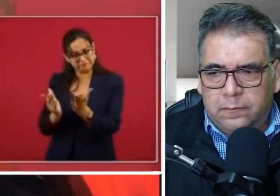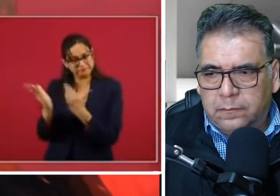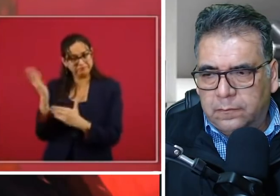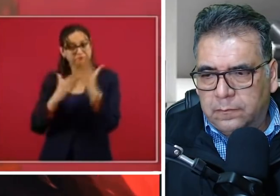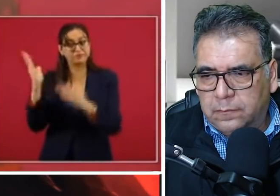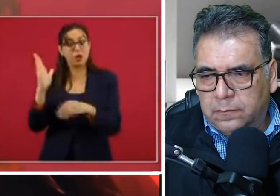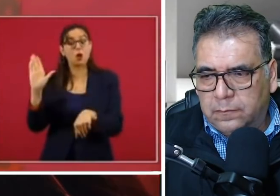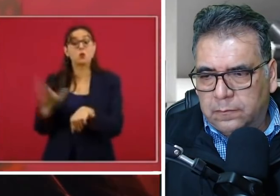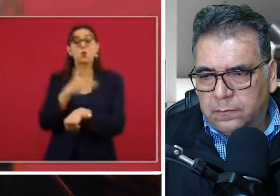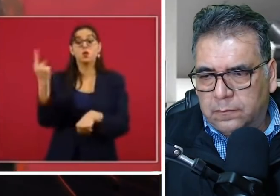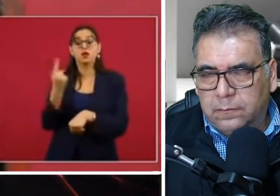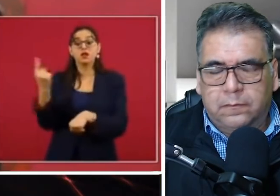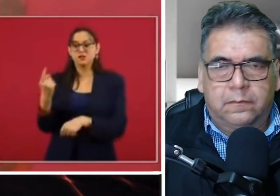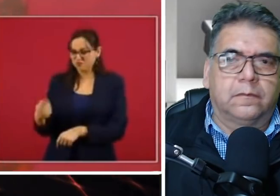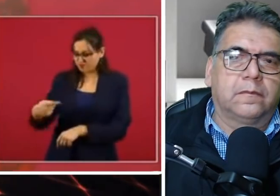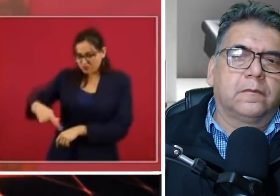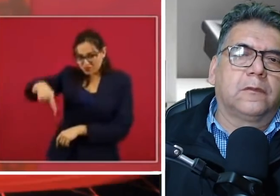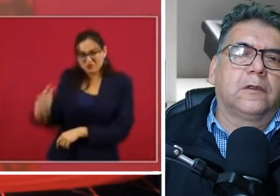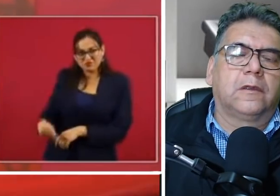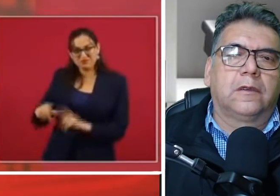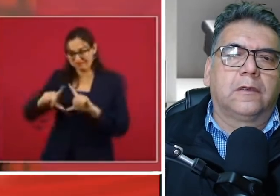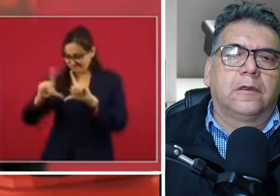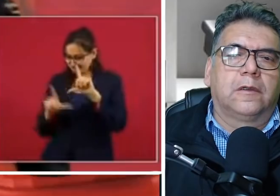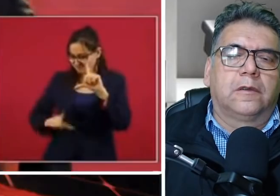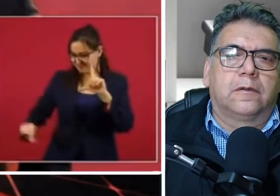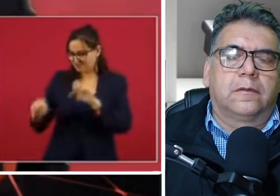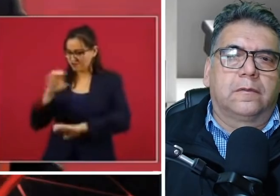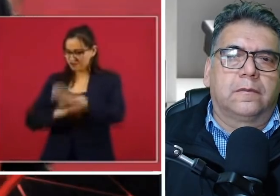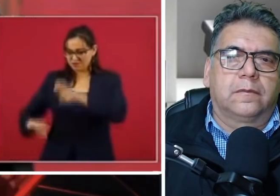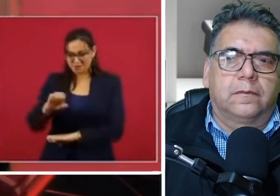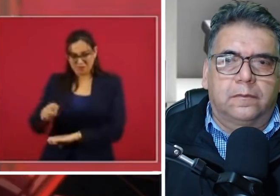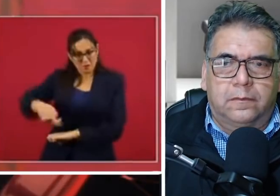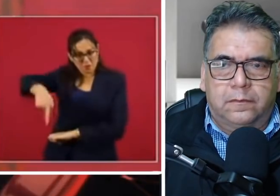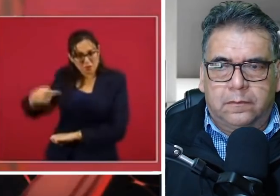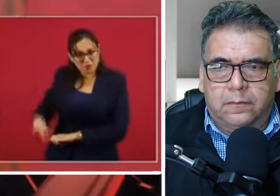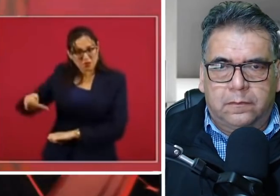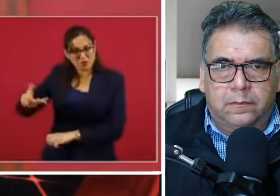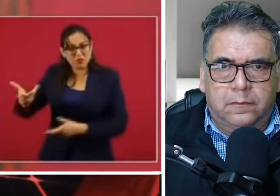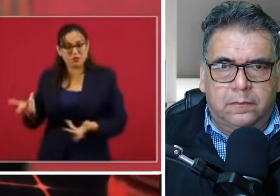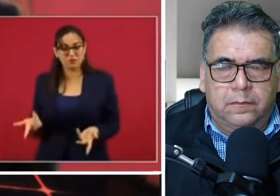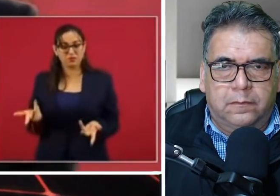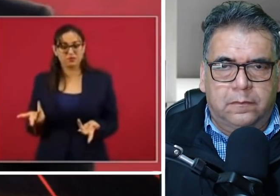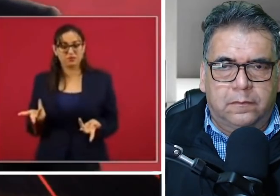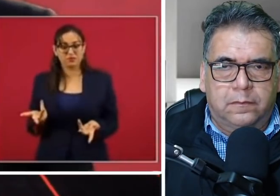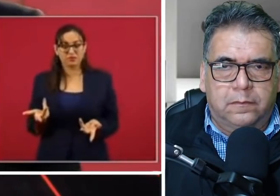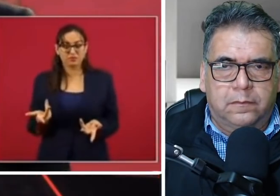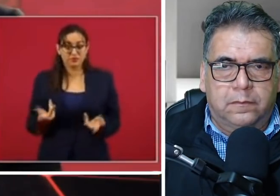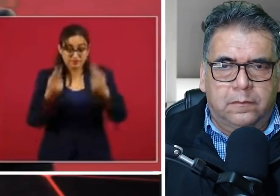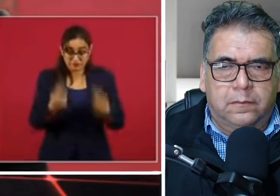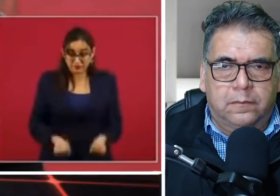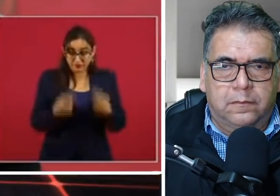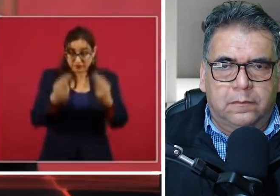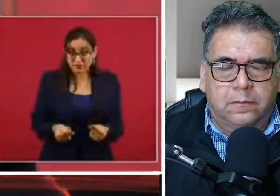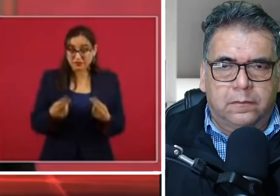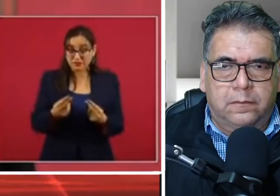Y si lo que predomina en el sector energético es el lucro, pues no